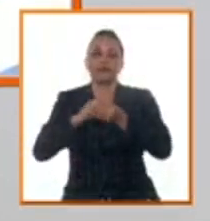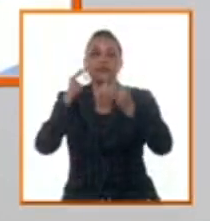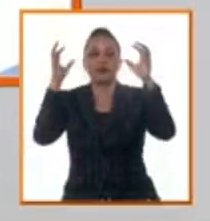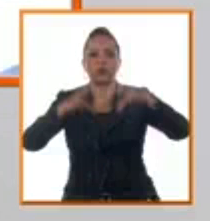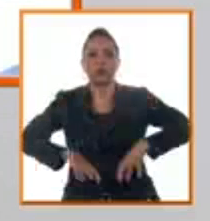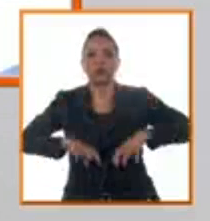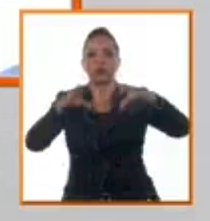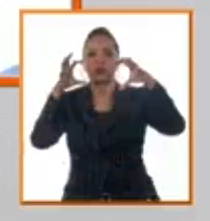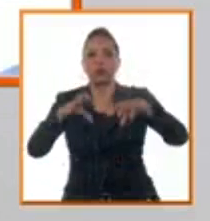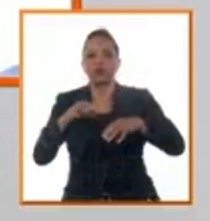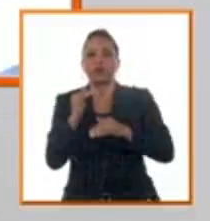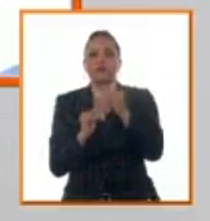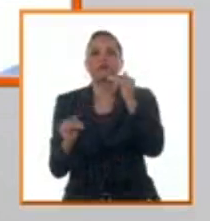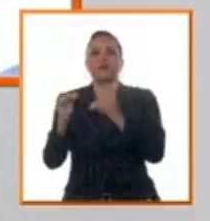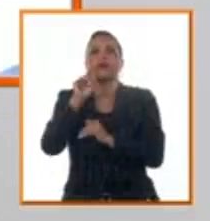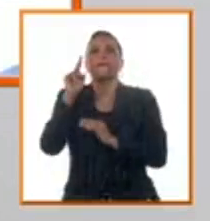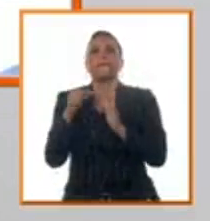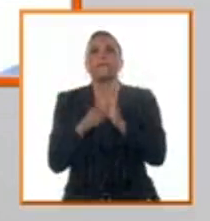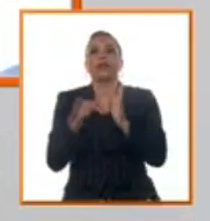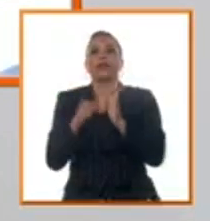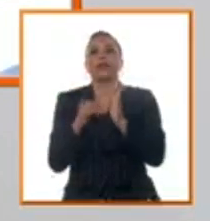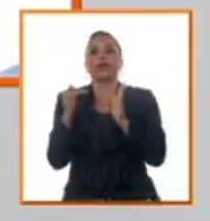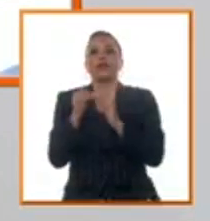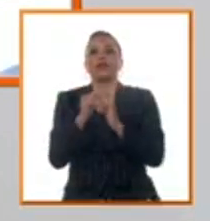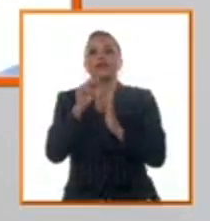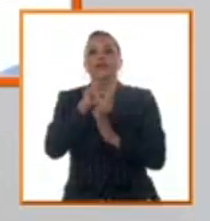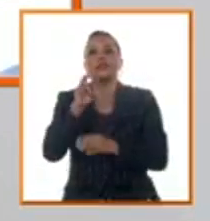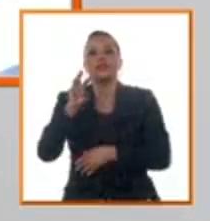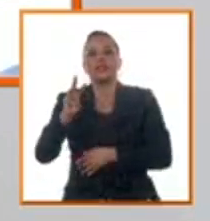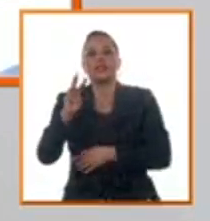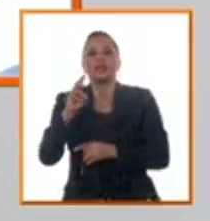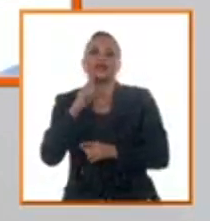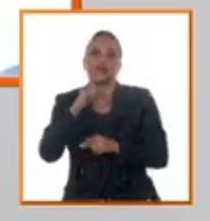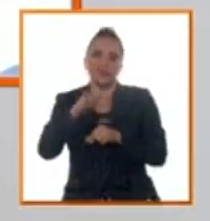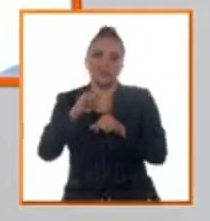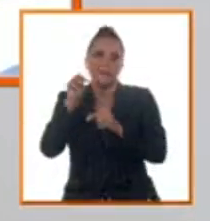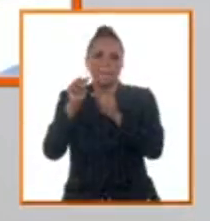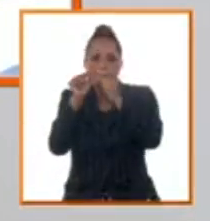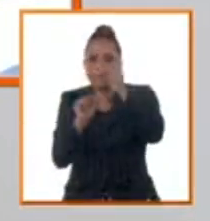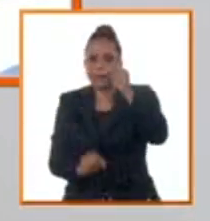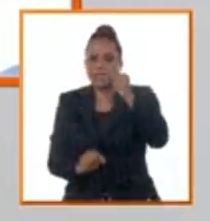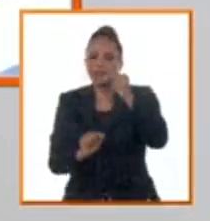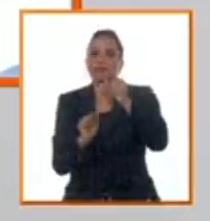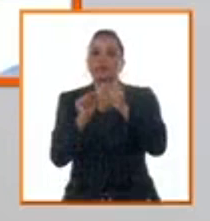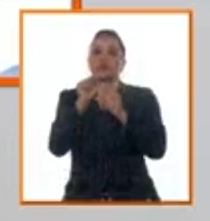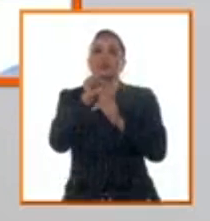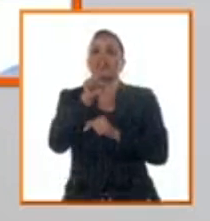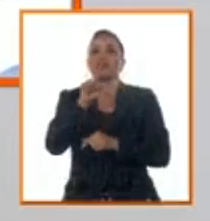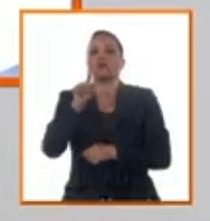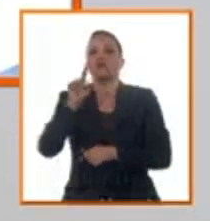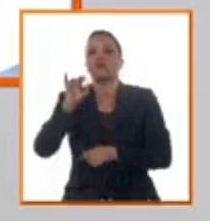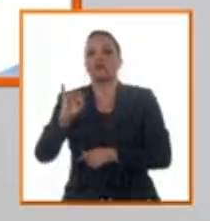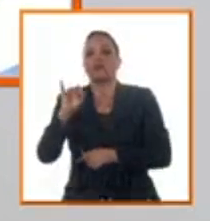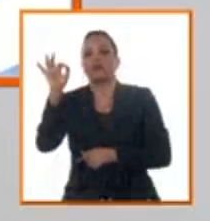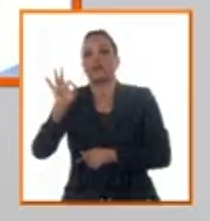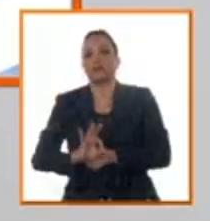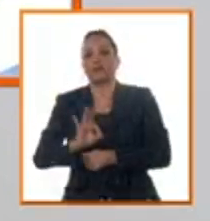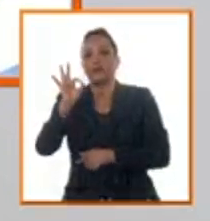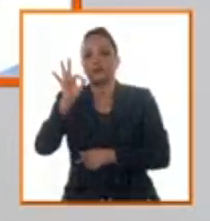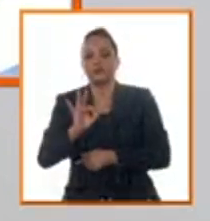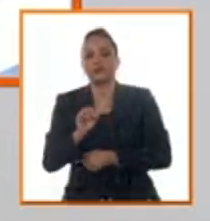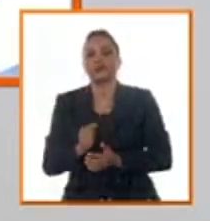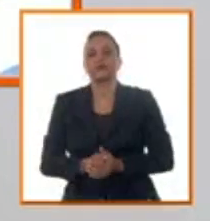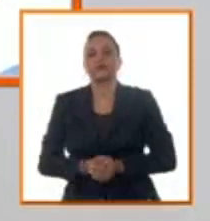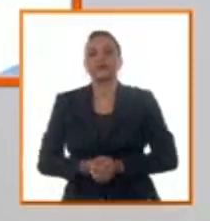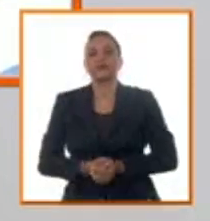proceso, pues ahora estamos 1.000 millones de metros cúbicos por encima de la media histórica, son 116%. Los territorios que